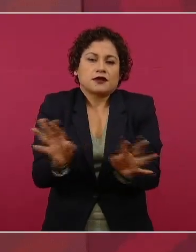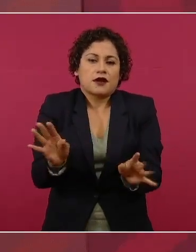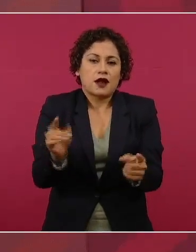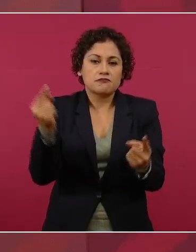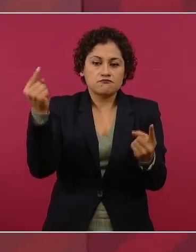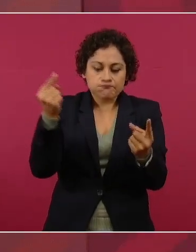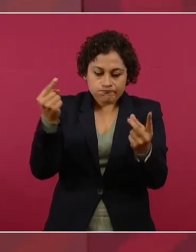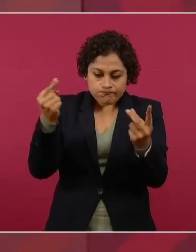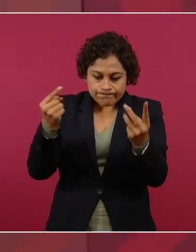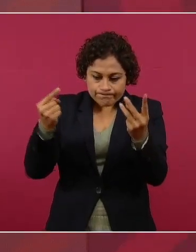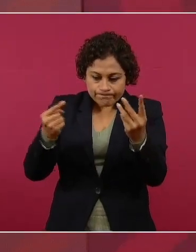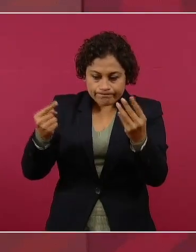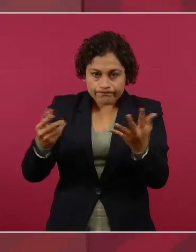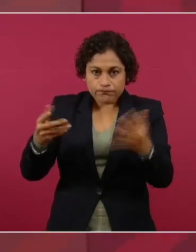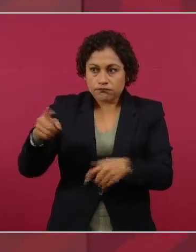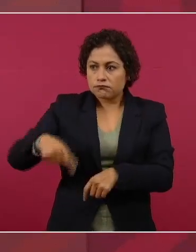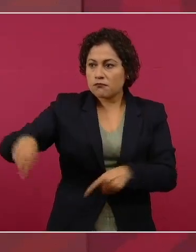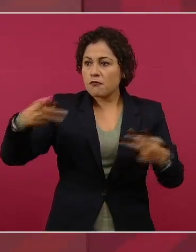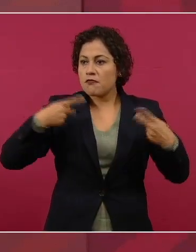a los conservadores.